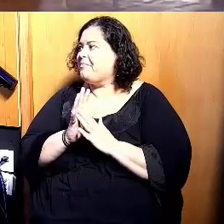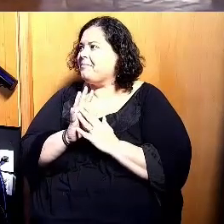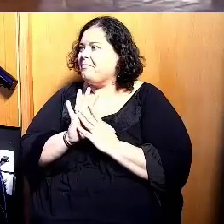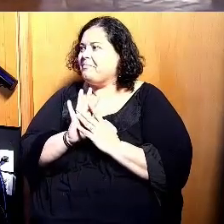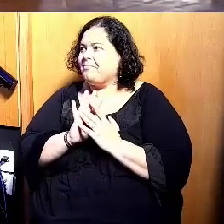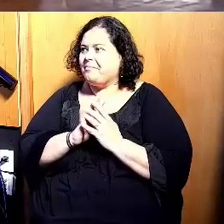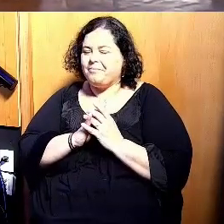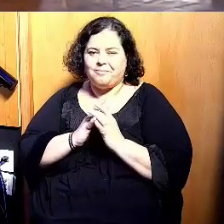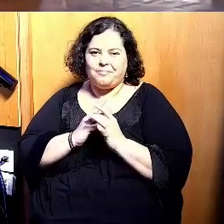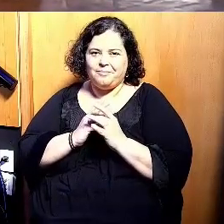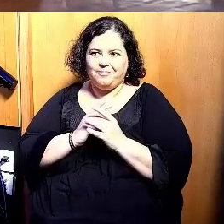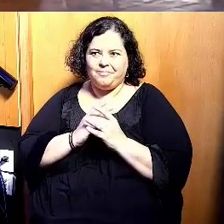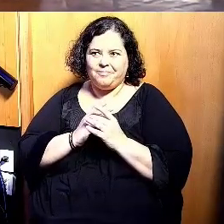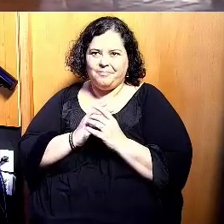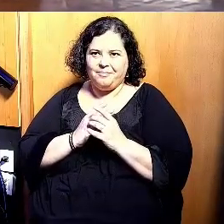gracias.